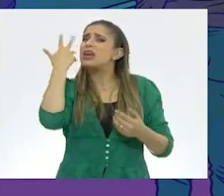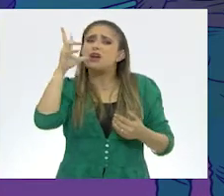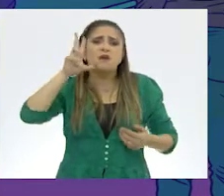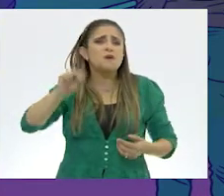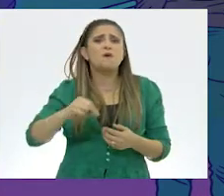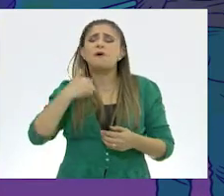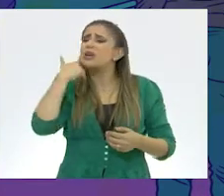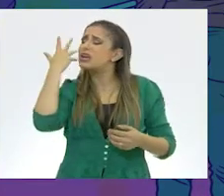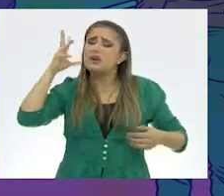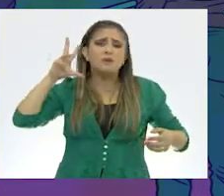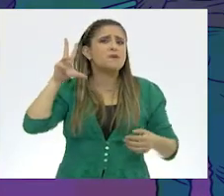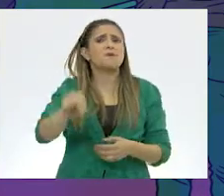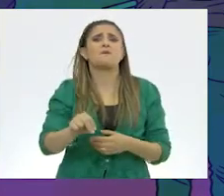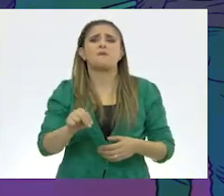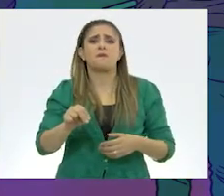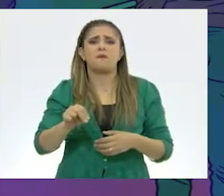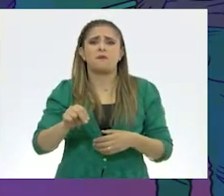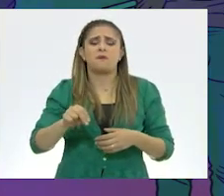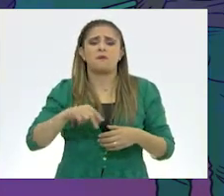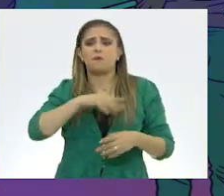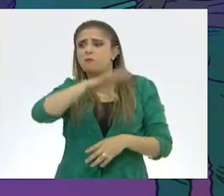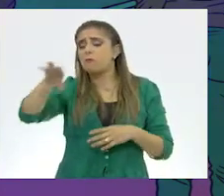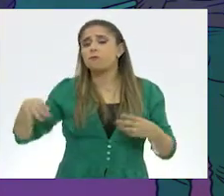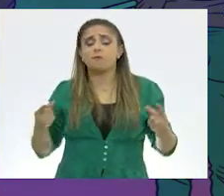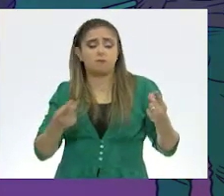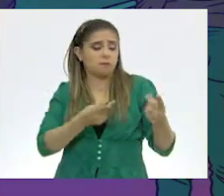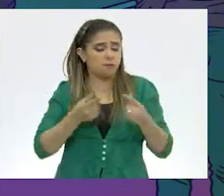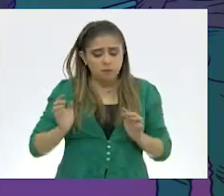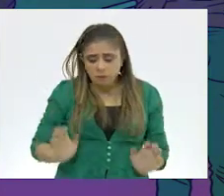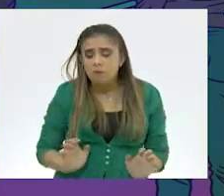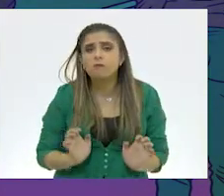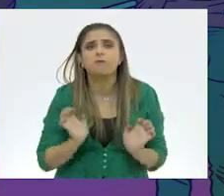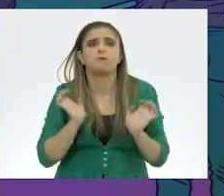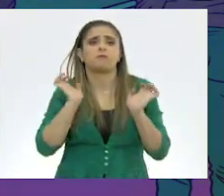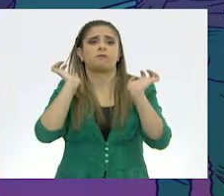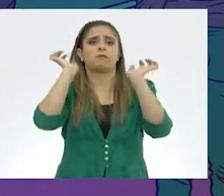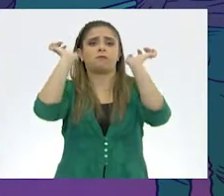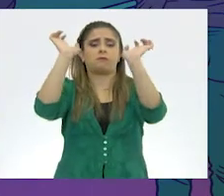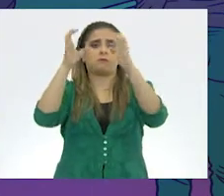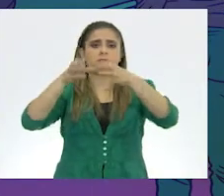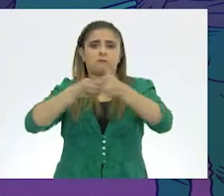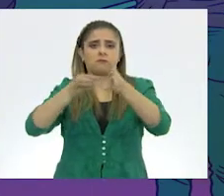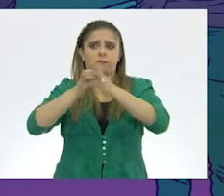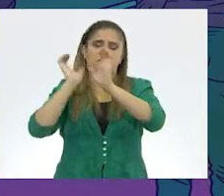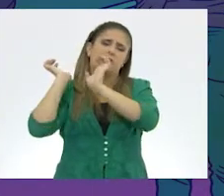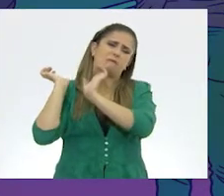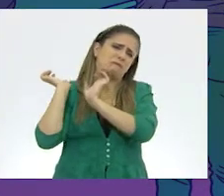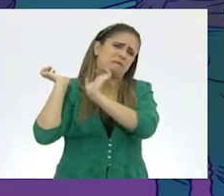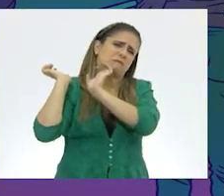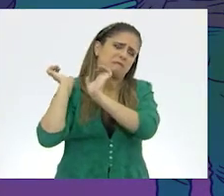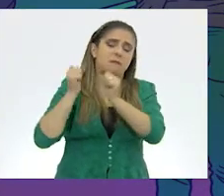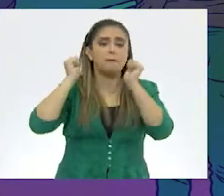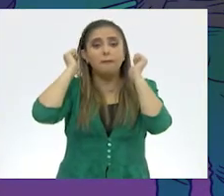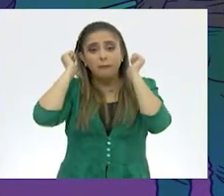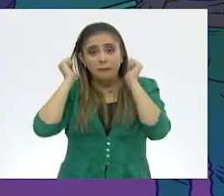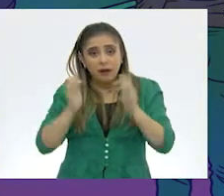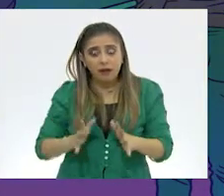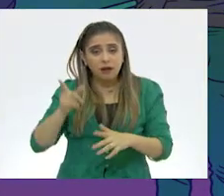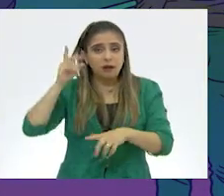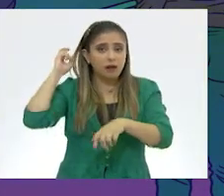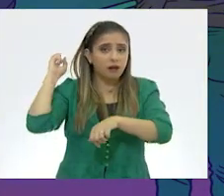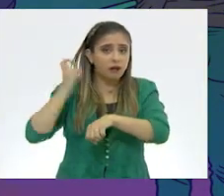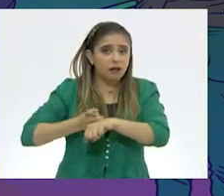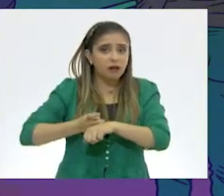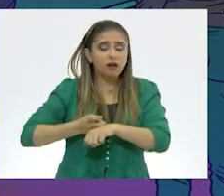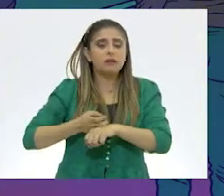quiero! Todos se apresuraron a levantar al muerto, aunque pesaba demasiado. Estaba rígido y frío